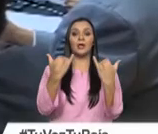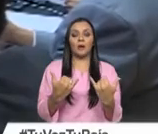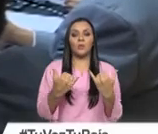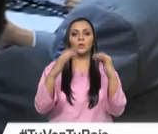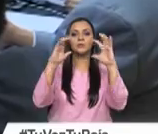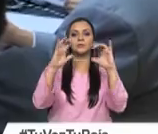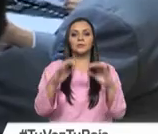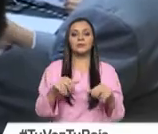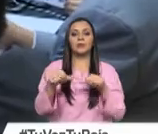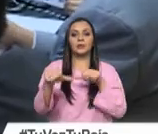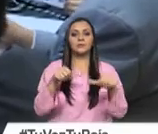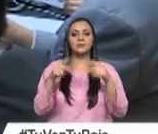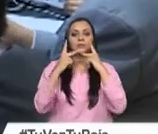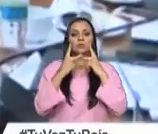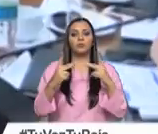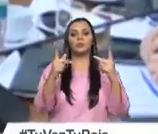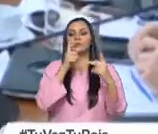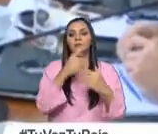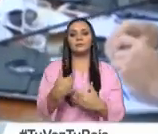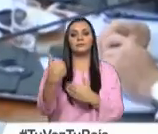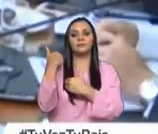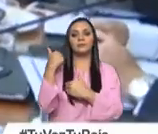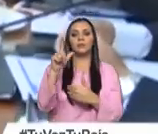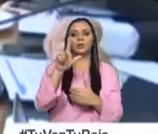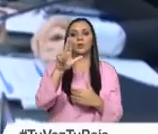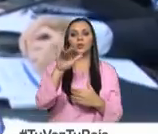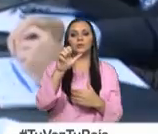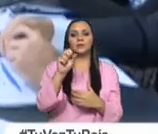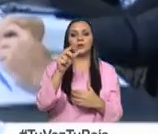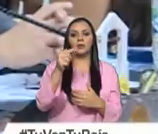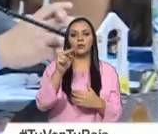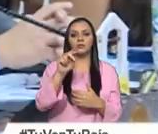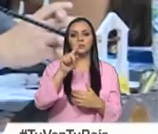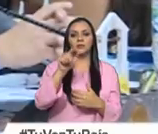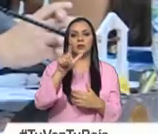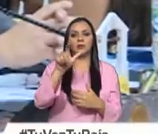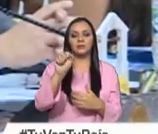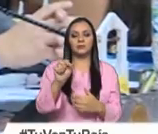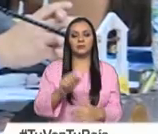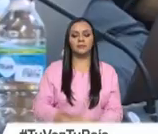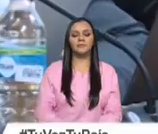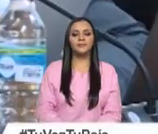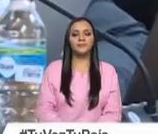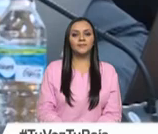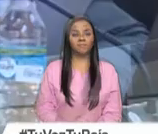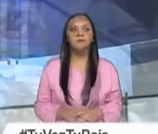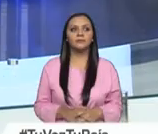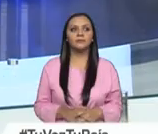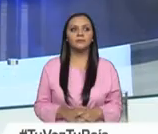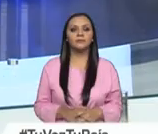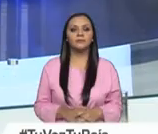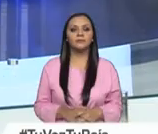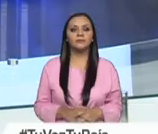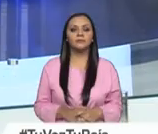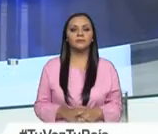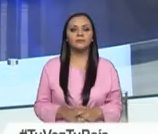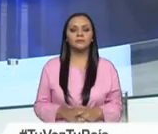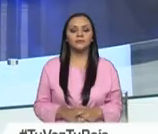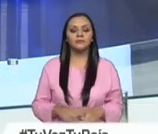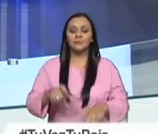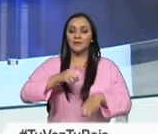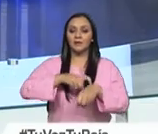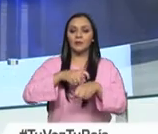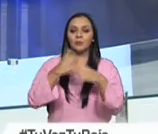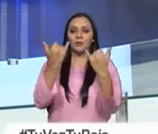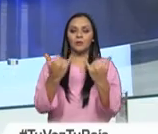de la Administración Pública queda a cargo de Luisa González. Caterine Morejón, Noticiero Ciudadano. Y es tiempo